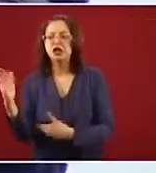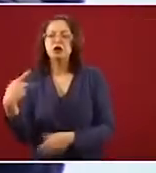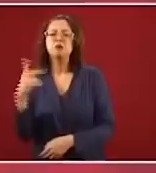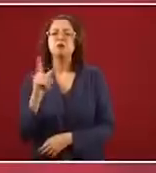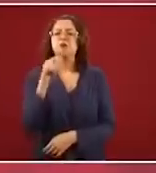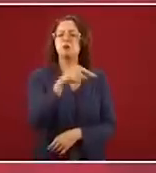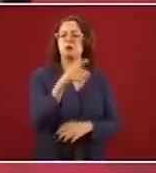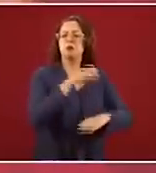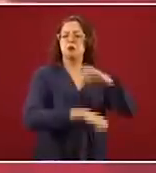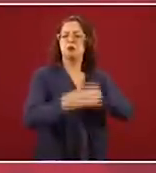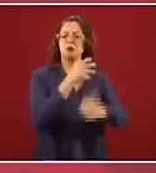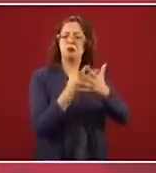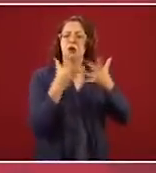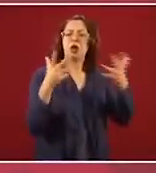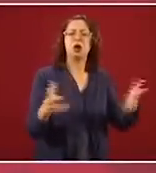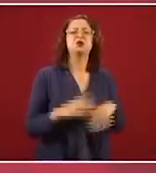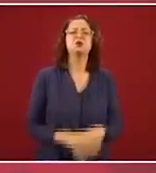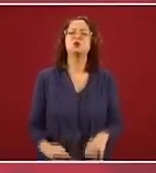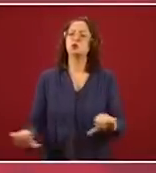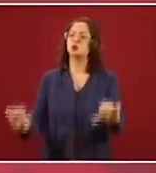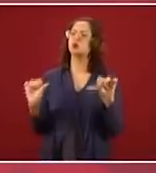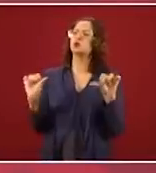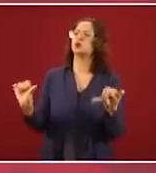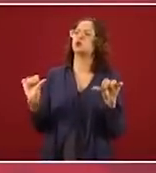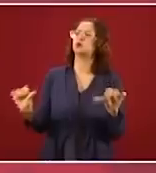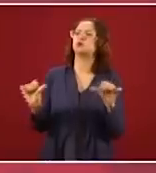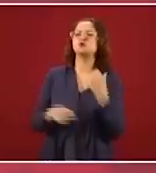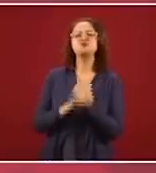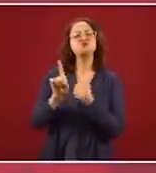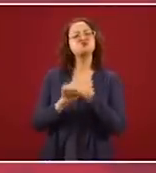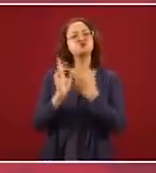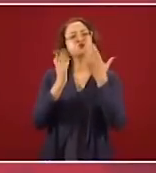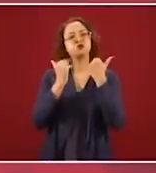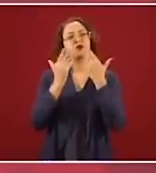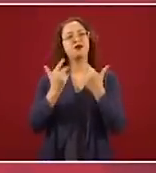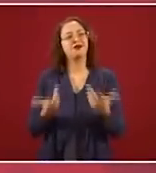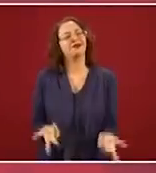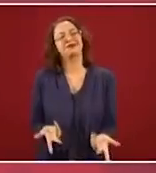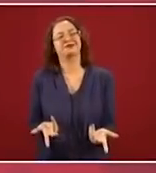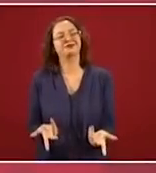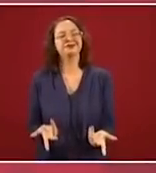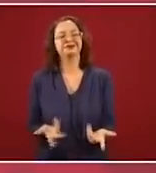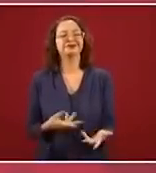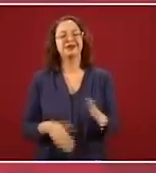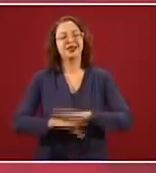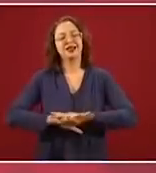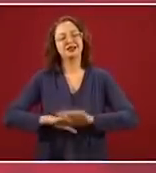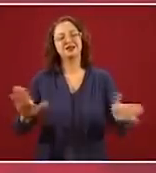sin problema de nada. Entonces, todo eso ya se terminó.